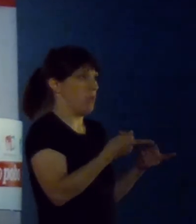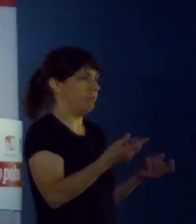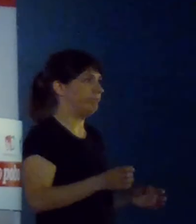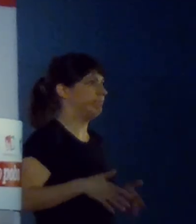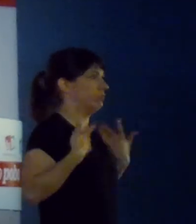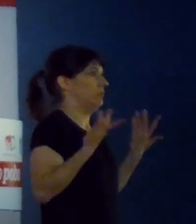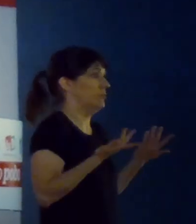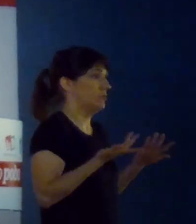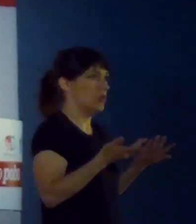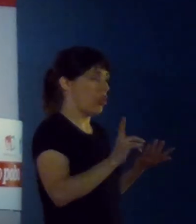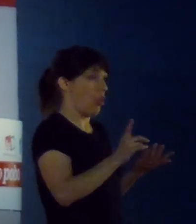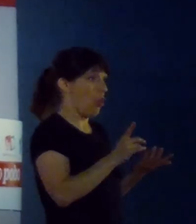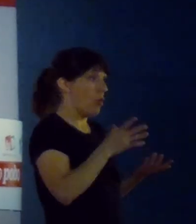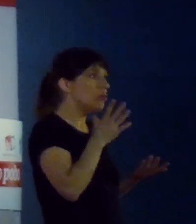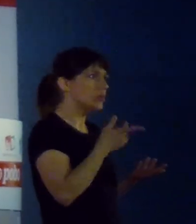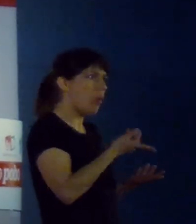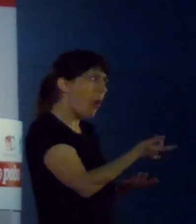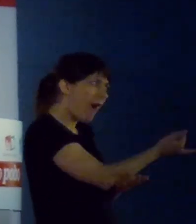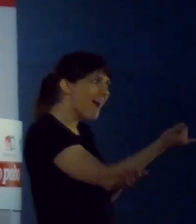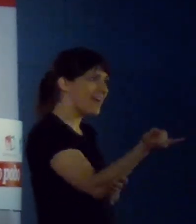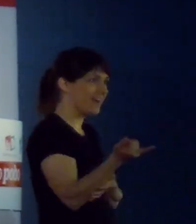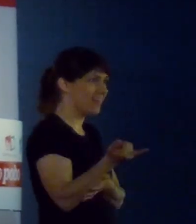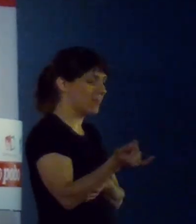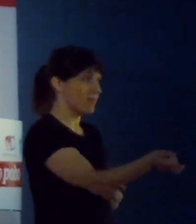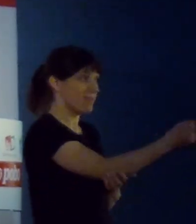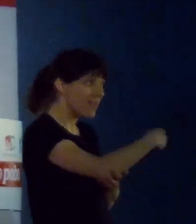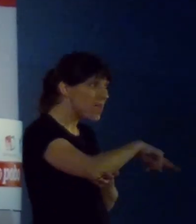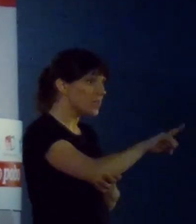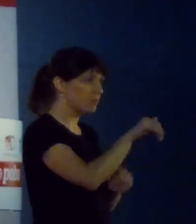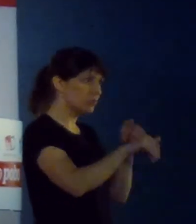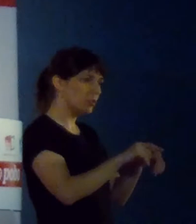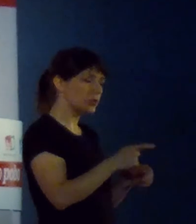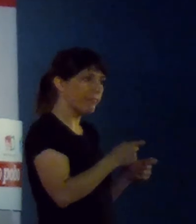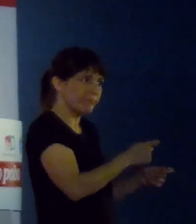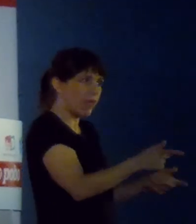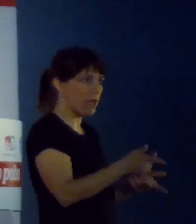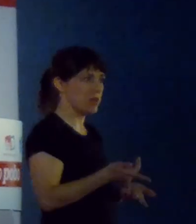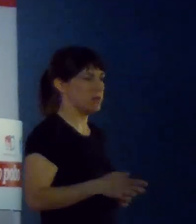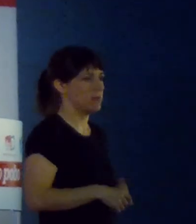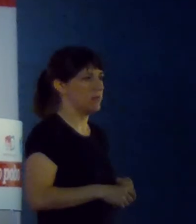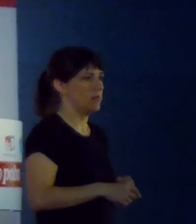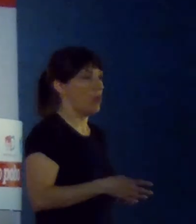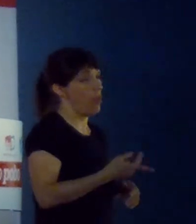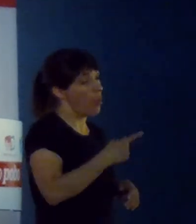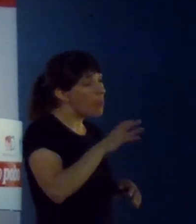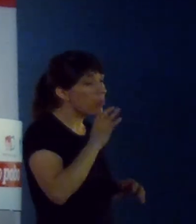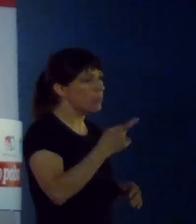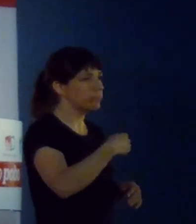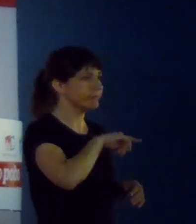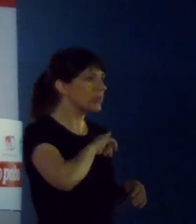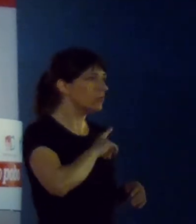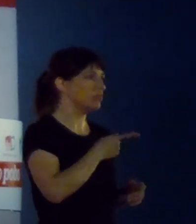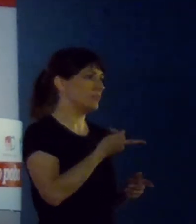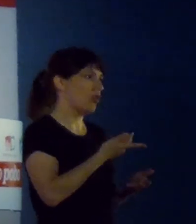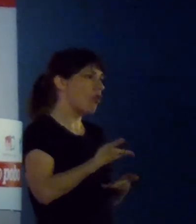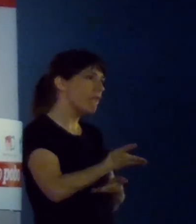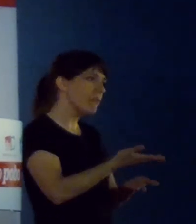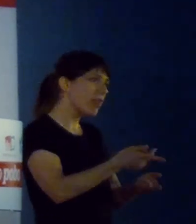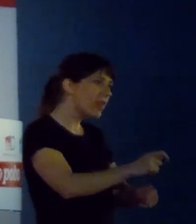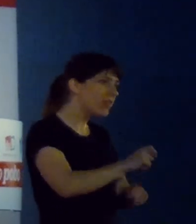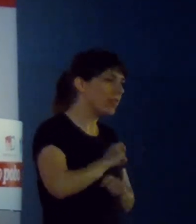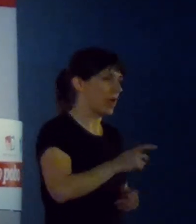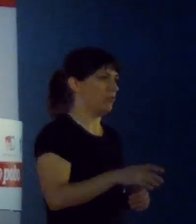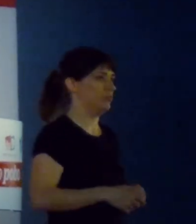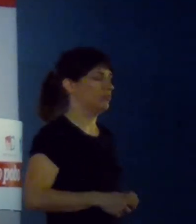aí, a todos eses darlles ou darnos a confianza e